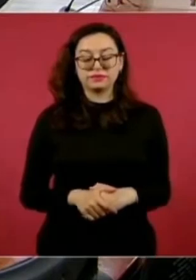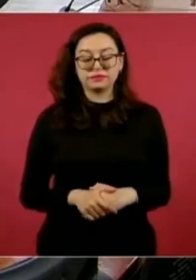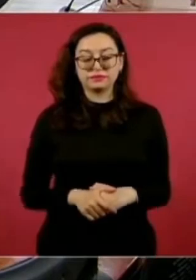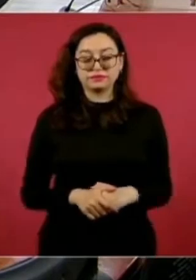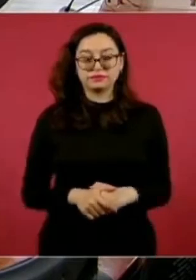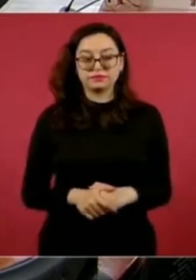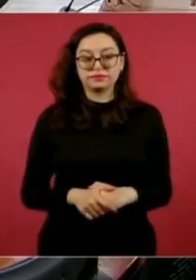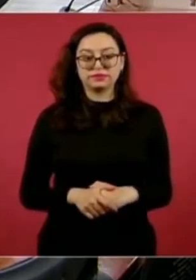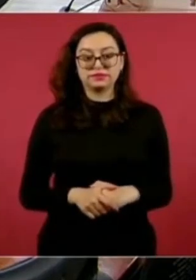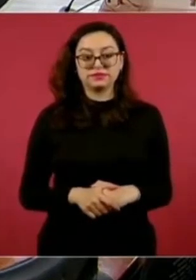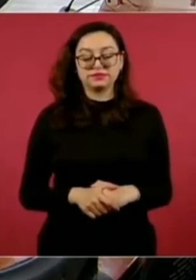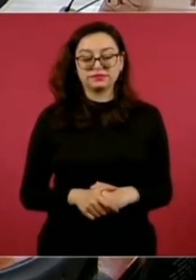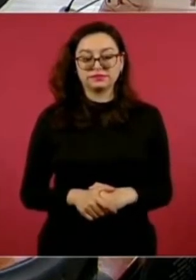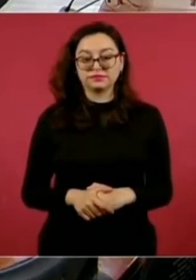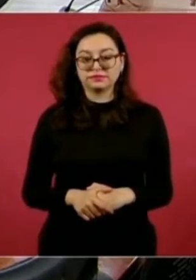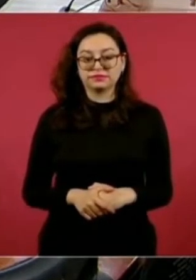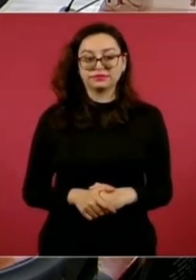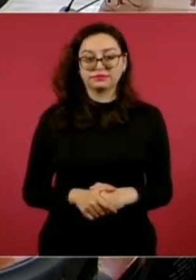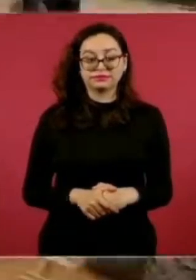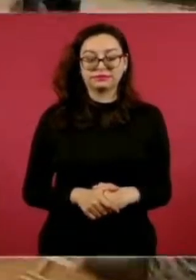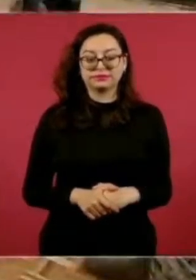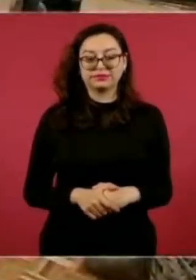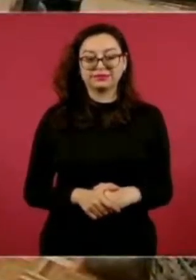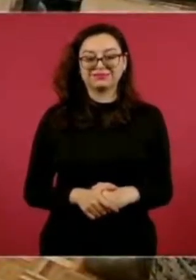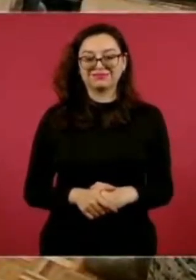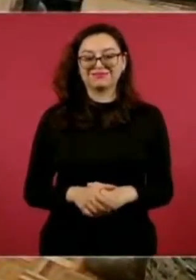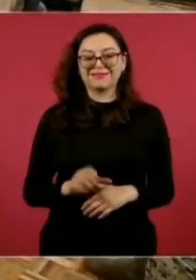Pues sí le gané a la Marina.